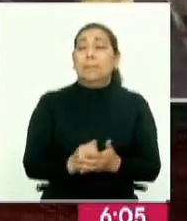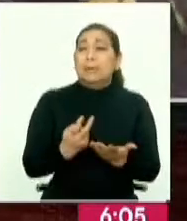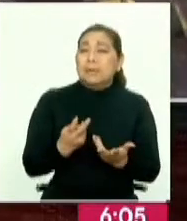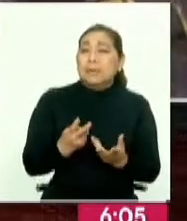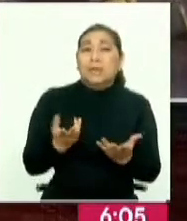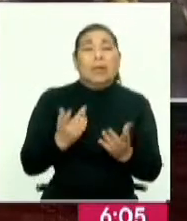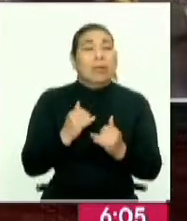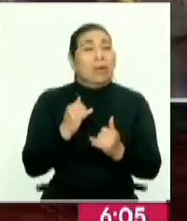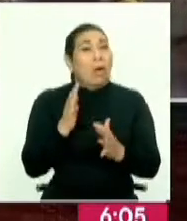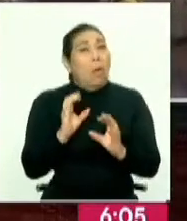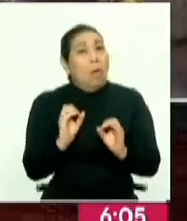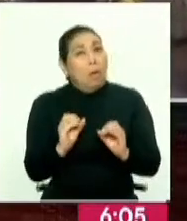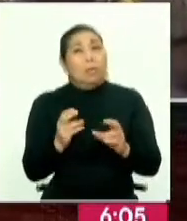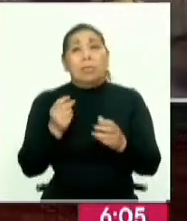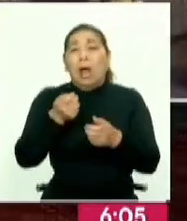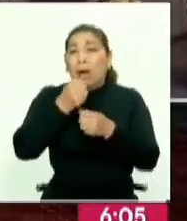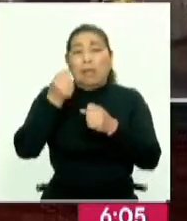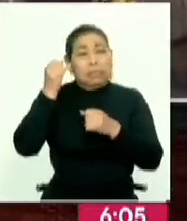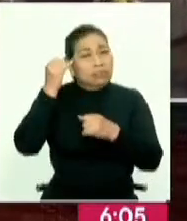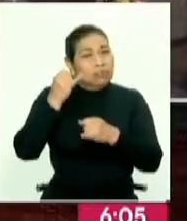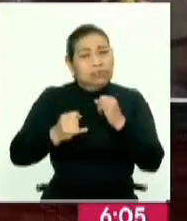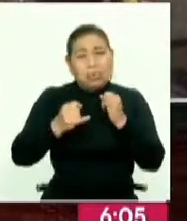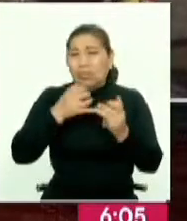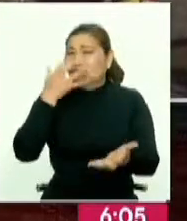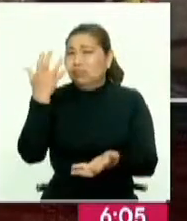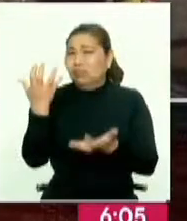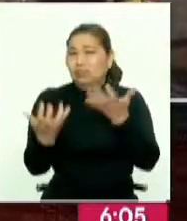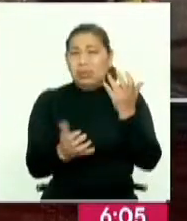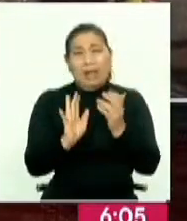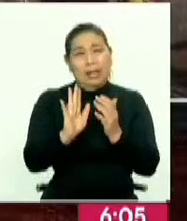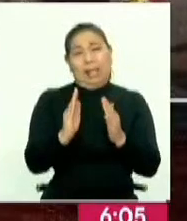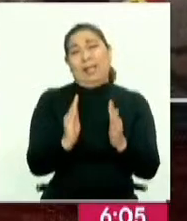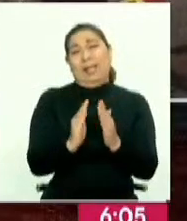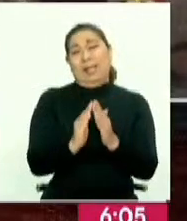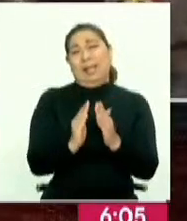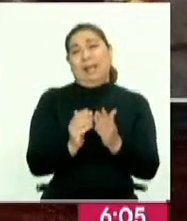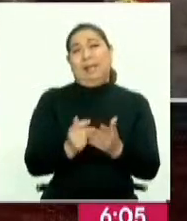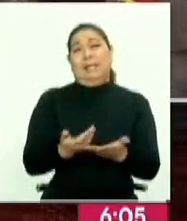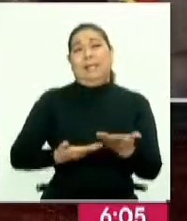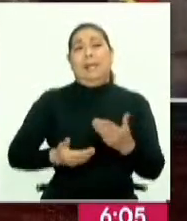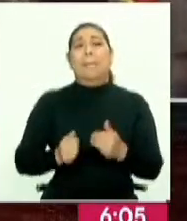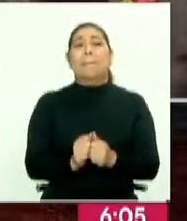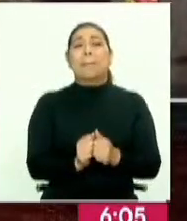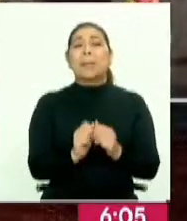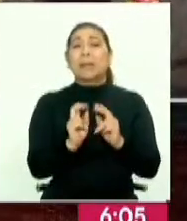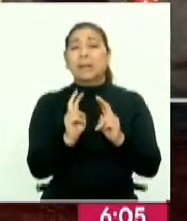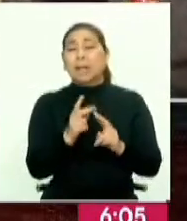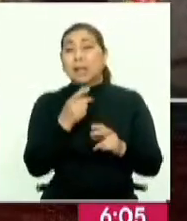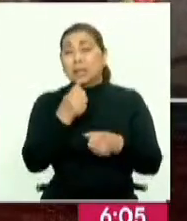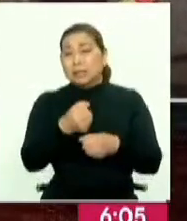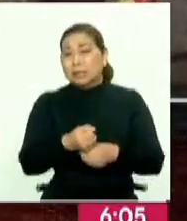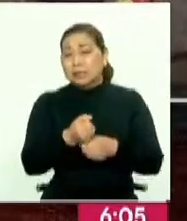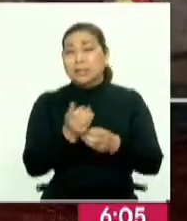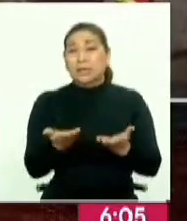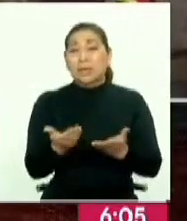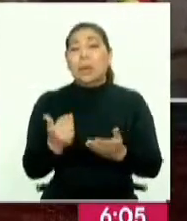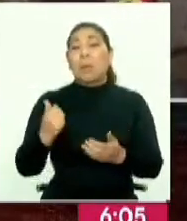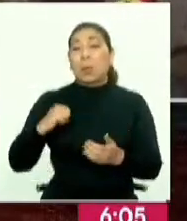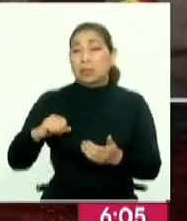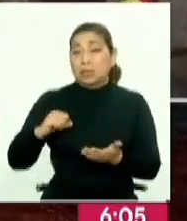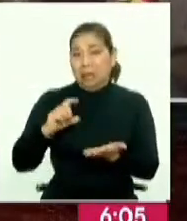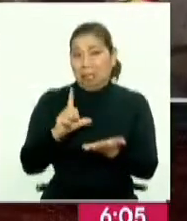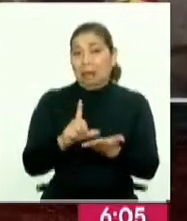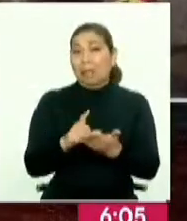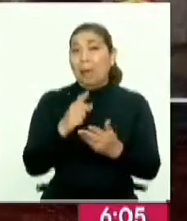finalmente terminar totalmente el trabajo está la policía nacional están los bomberos está incluso el municipio de